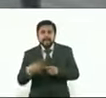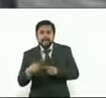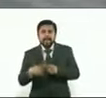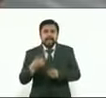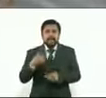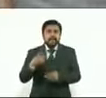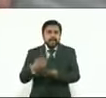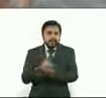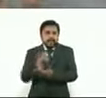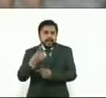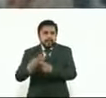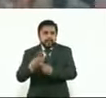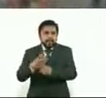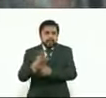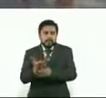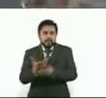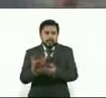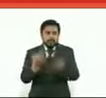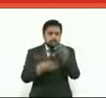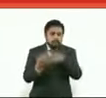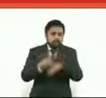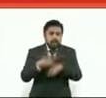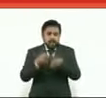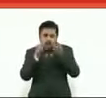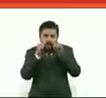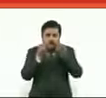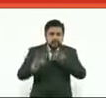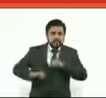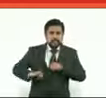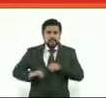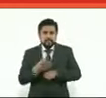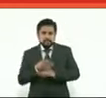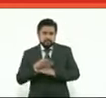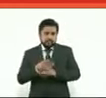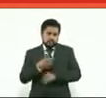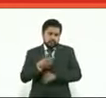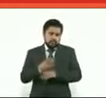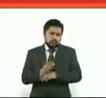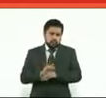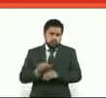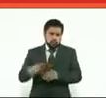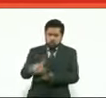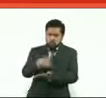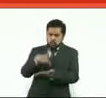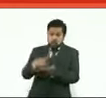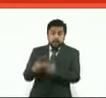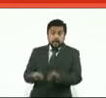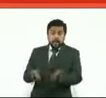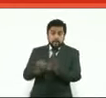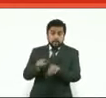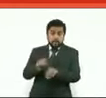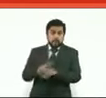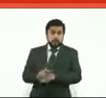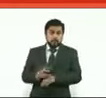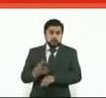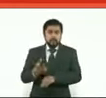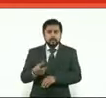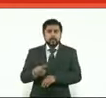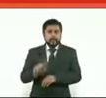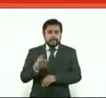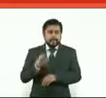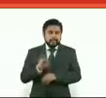bueno, contagiándose de lo que ha sido esta edición de la maratón aquí en un punto bien, bien importante y simbólico de